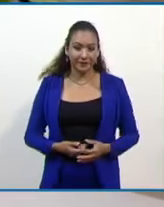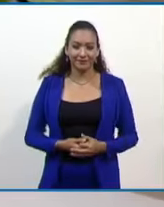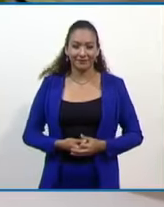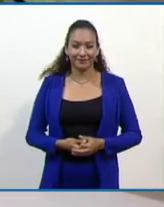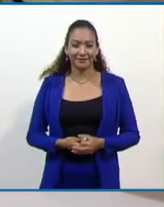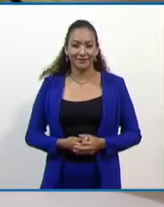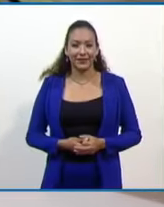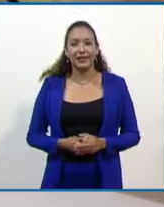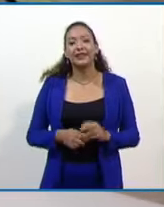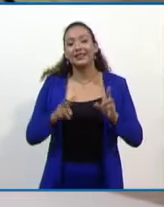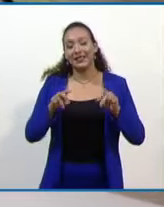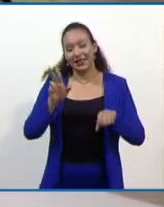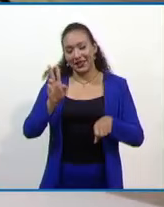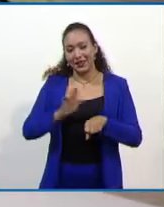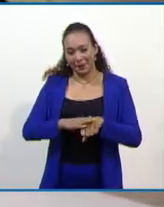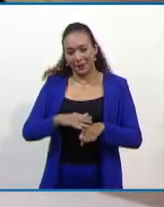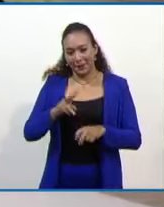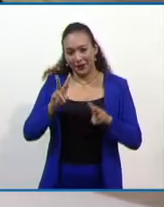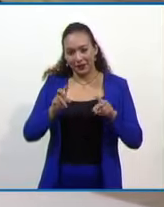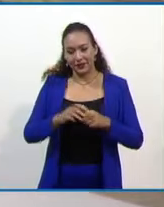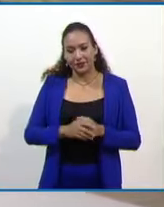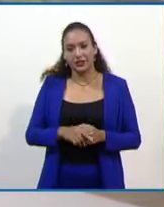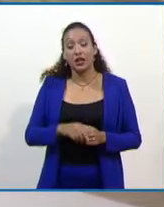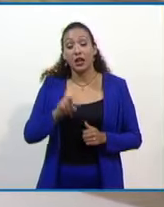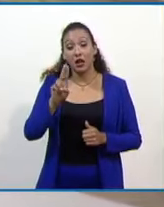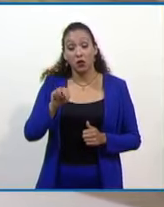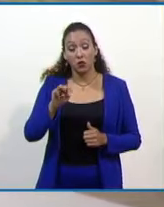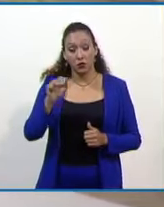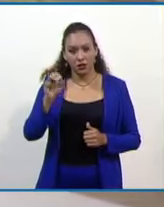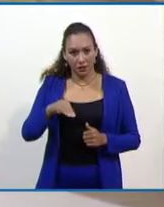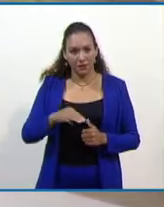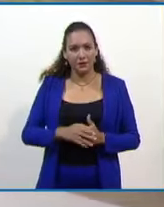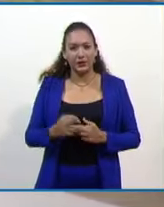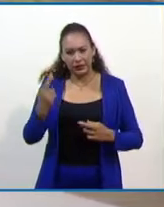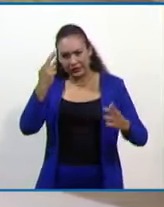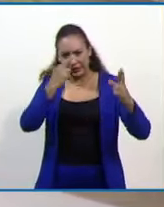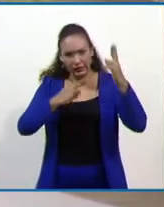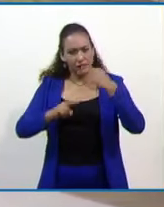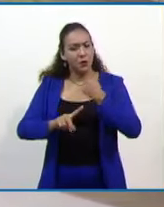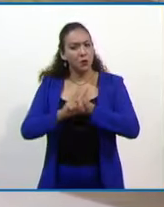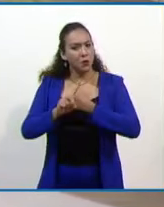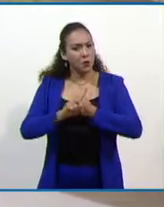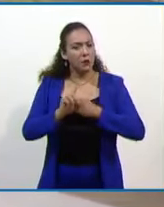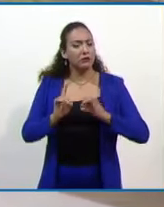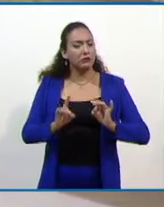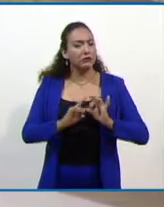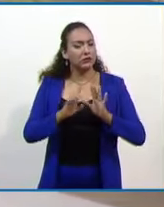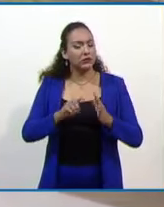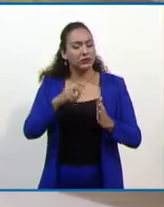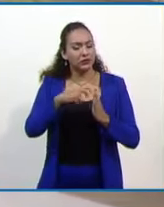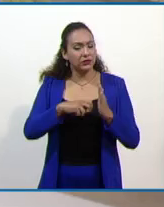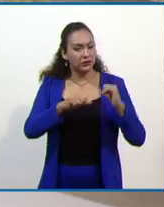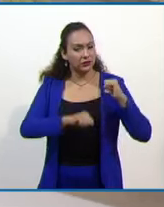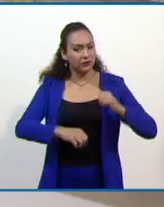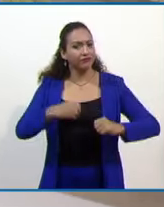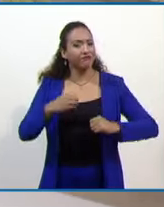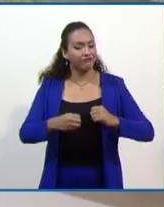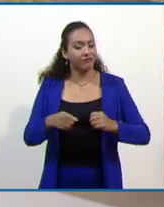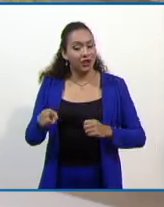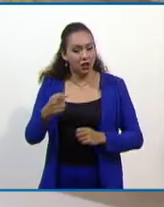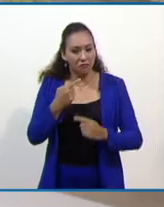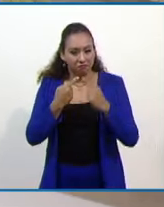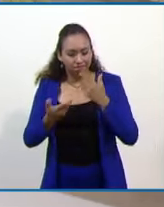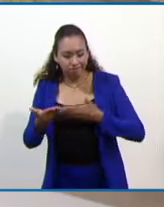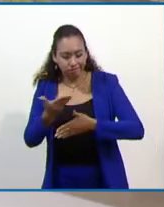En más de estos temas, especialistas de la UNAM analizaron algunos de los riesgos que podría representar la reforma al Poder Judicial que propone